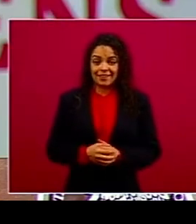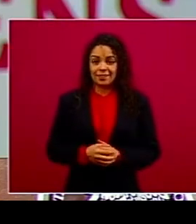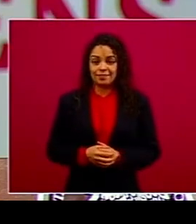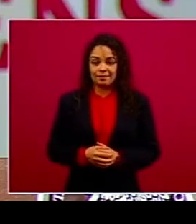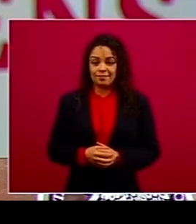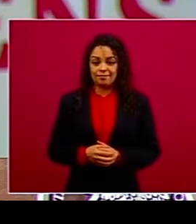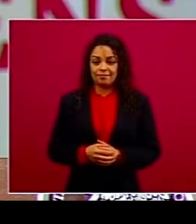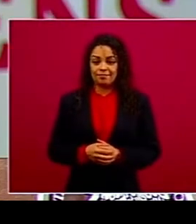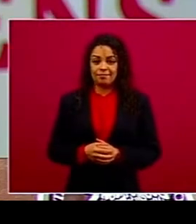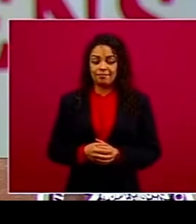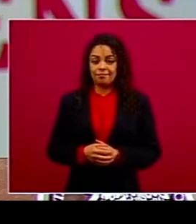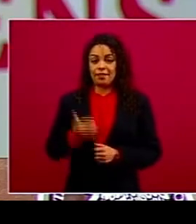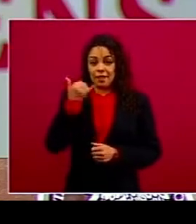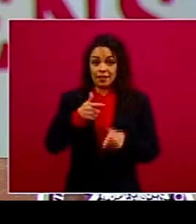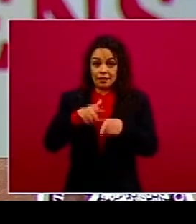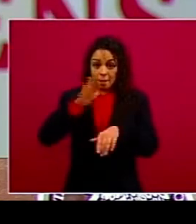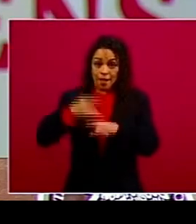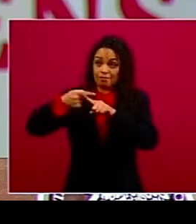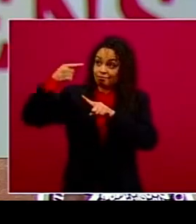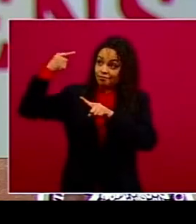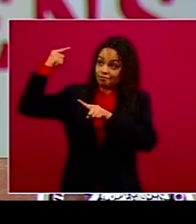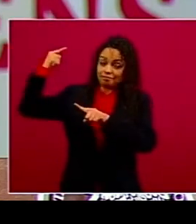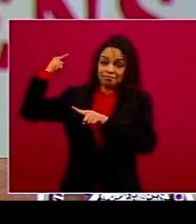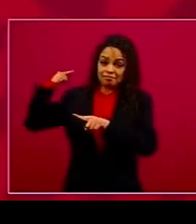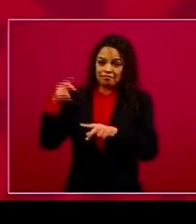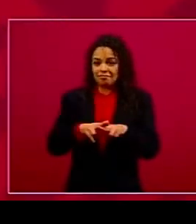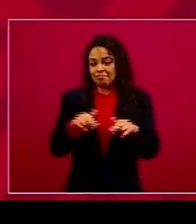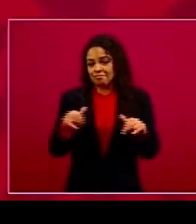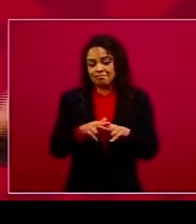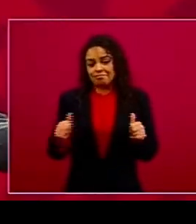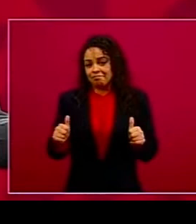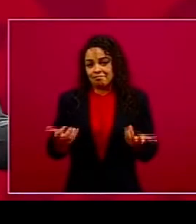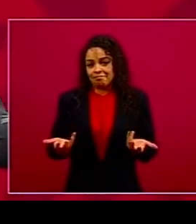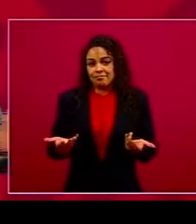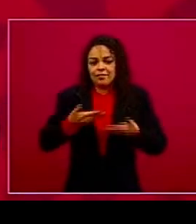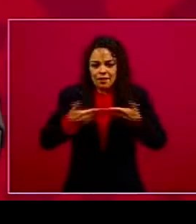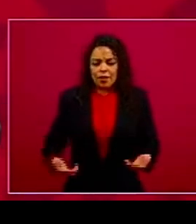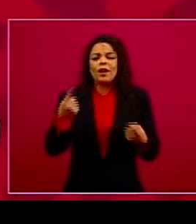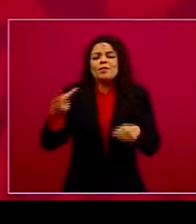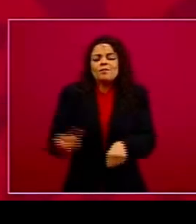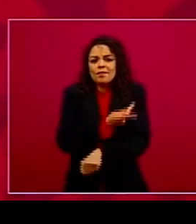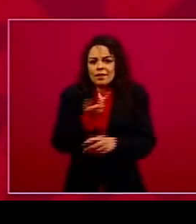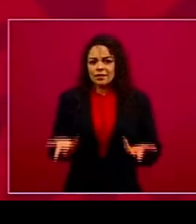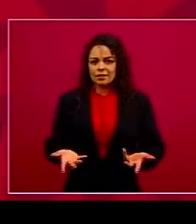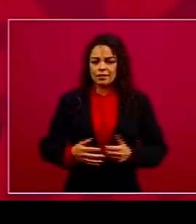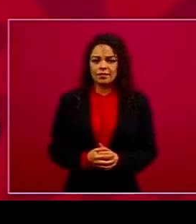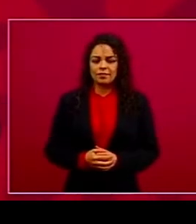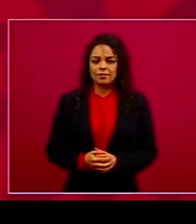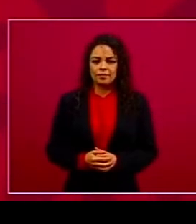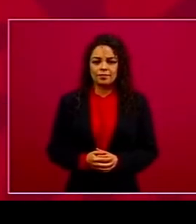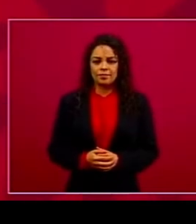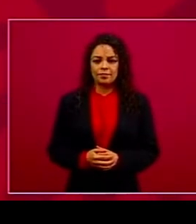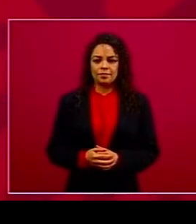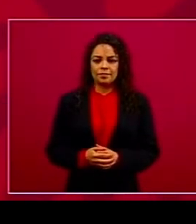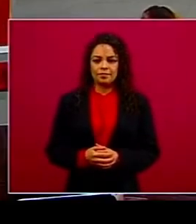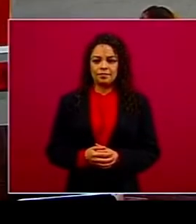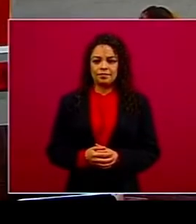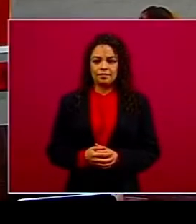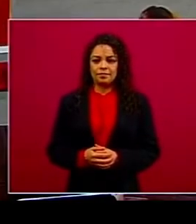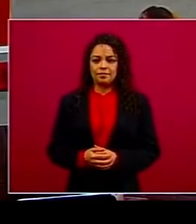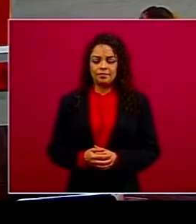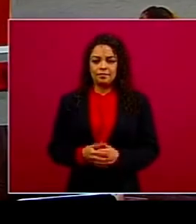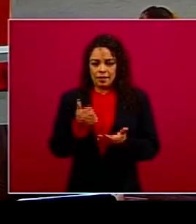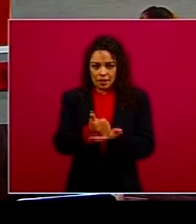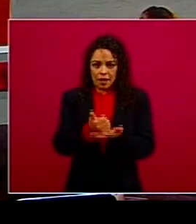Y para atrás, hasta atrás, en la historia. Entonces, algo está pasando. Pues, ayúdenme, pero la relación de Azteca